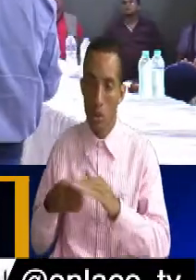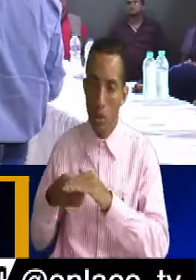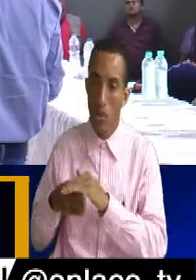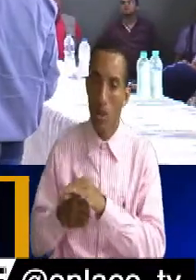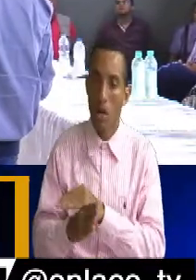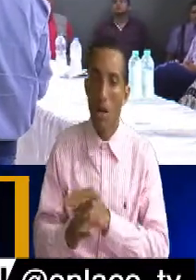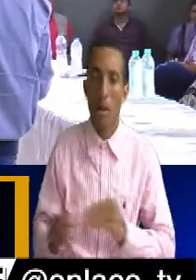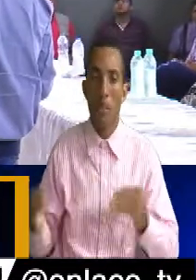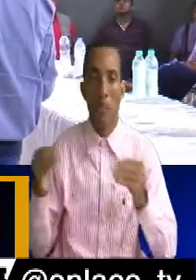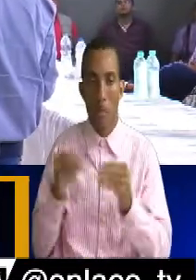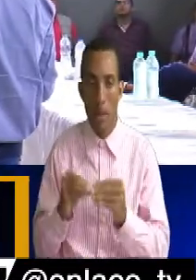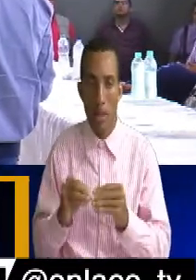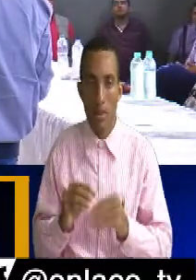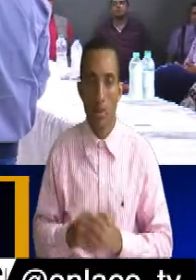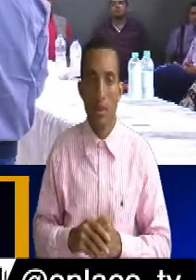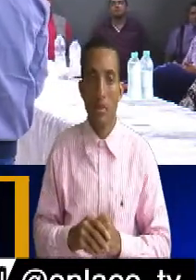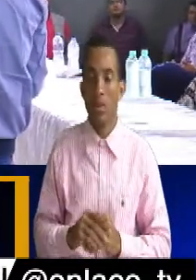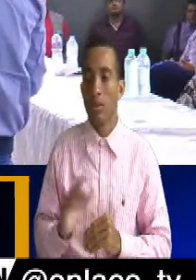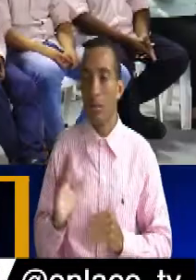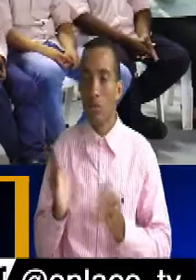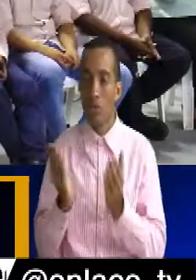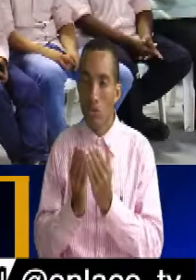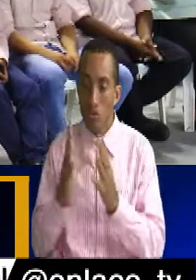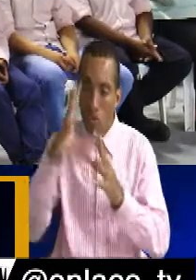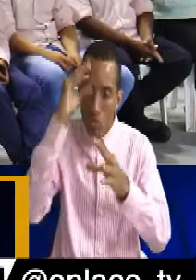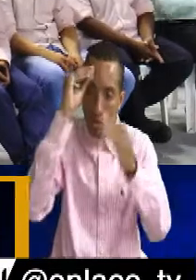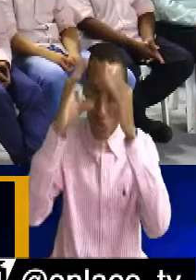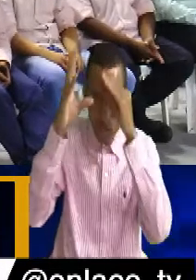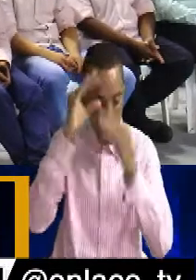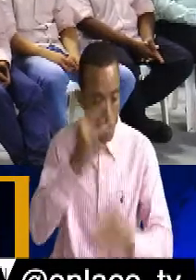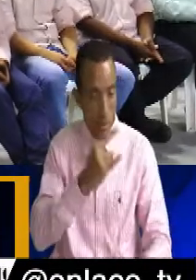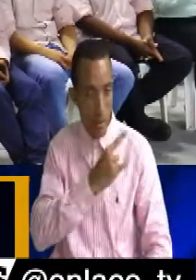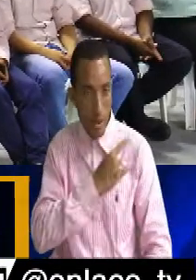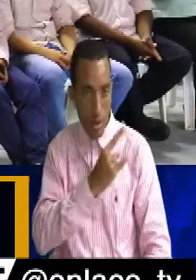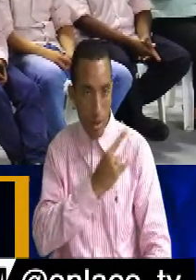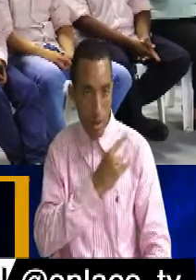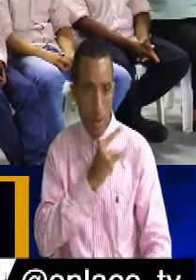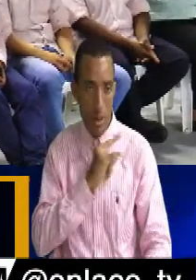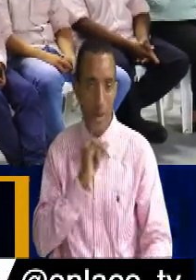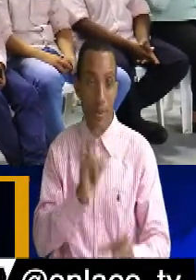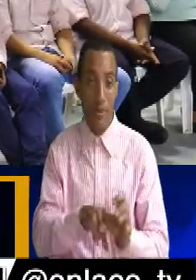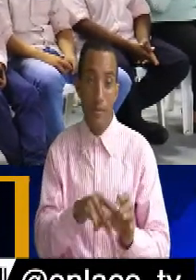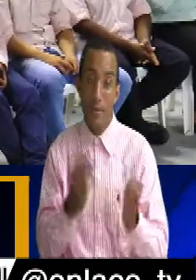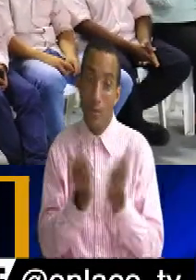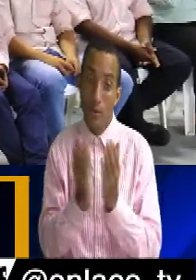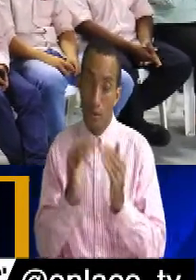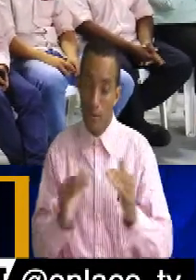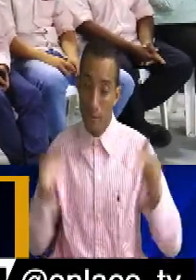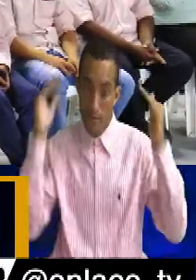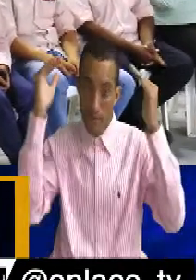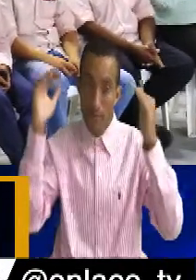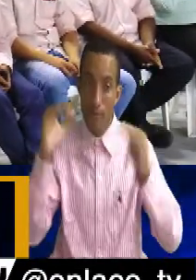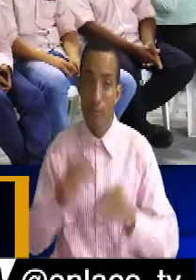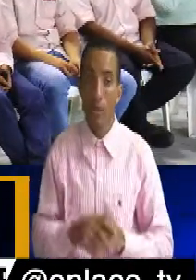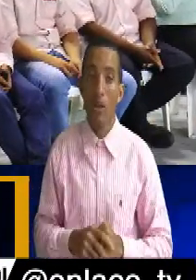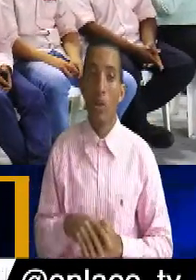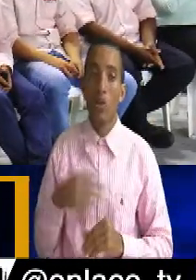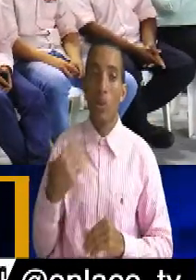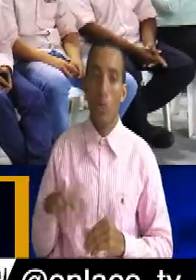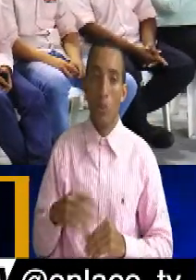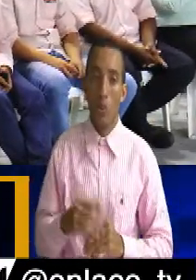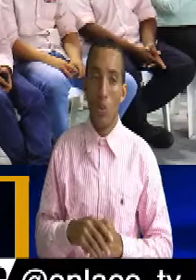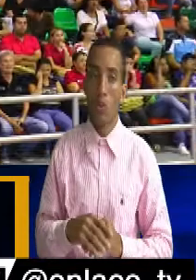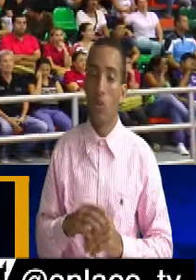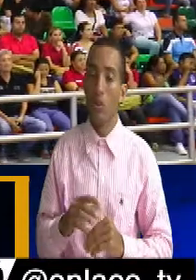más barranqueños a la educación superior. Este es un evento muy bonito, es un evento simbólico, por llamarlo de alguna manera, en donde